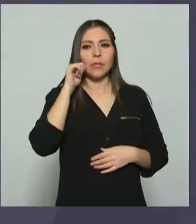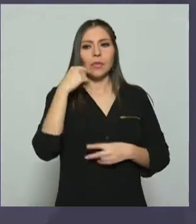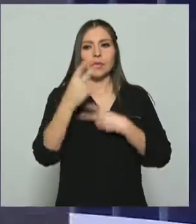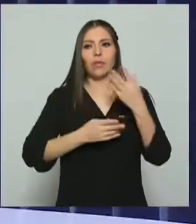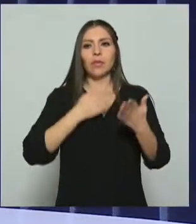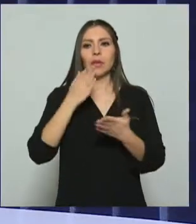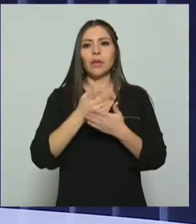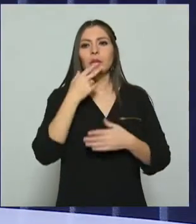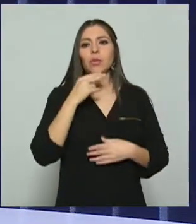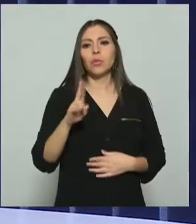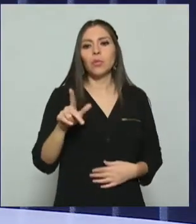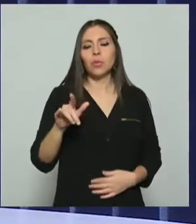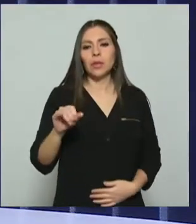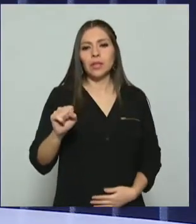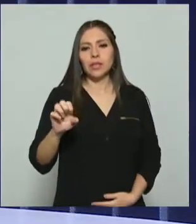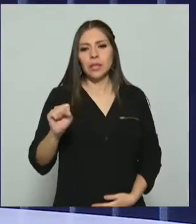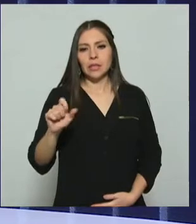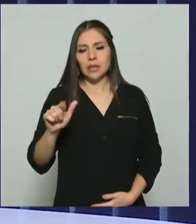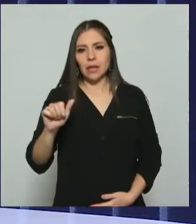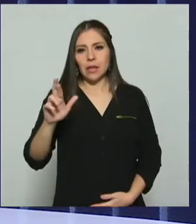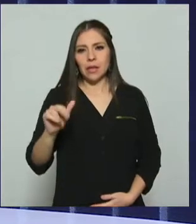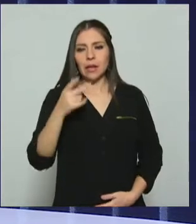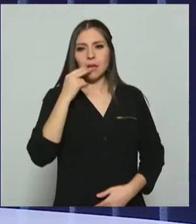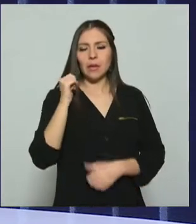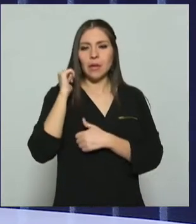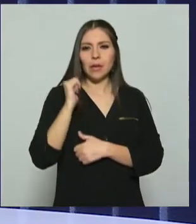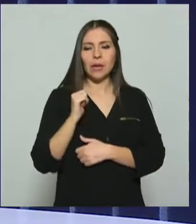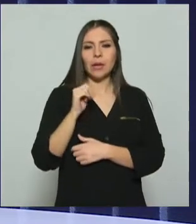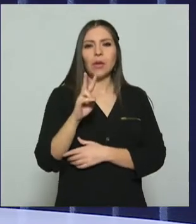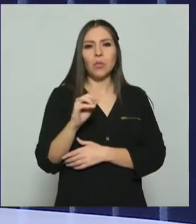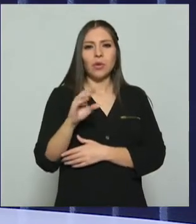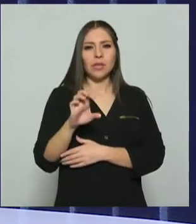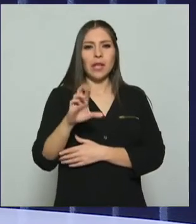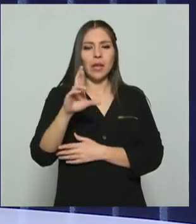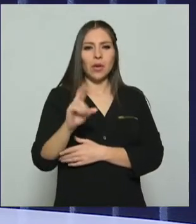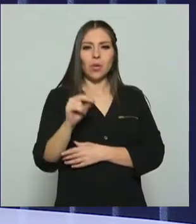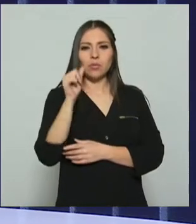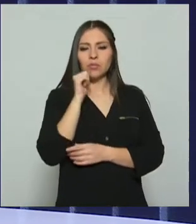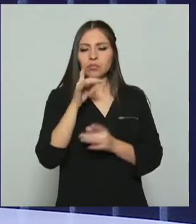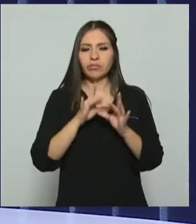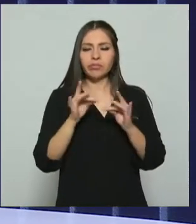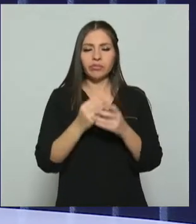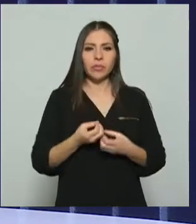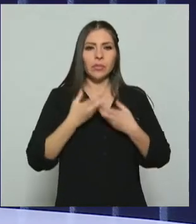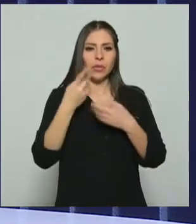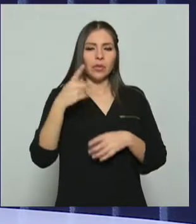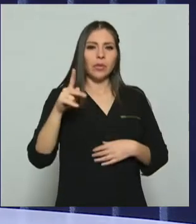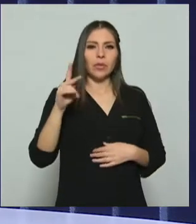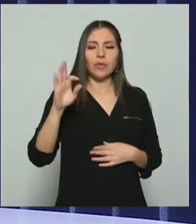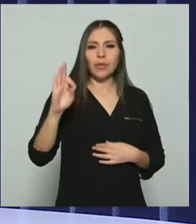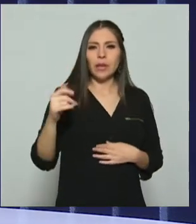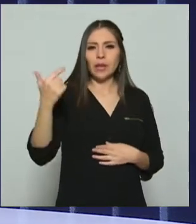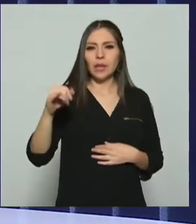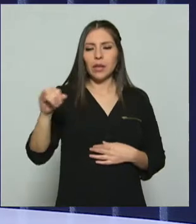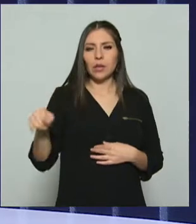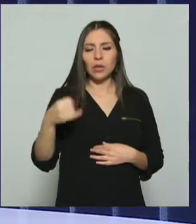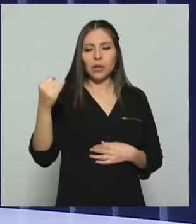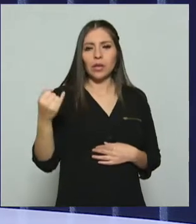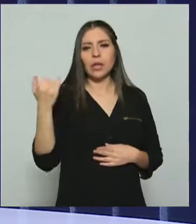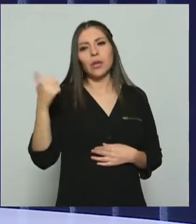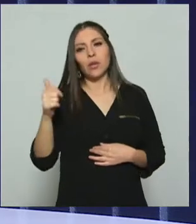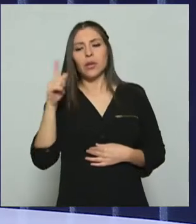vocero de la Fiscalía, y también la subprocuradora Nelly Montealegre. Lo que ellas comentaron es que con el nuevo modelo